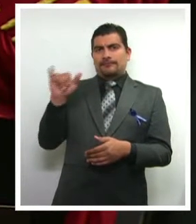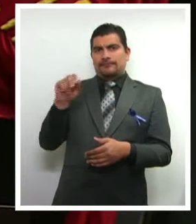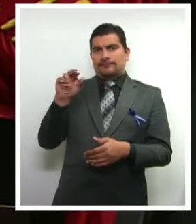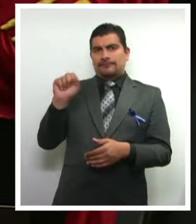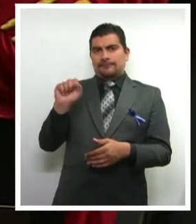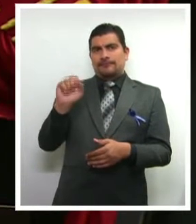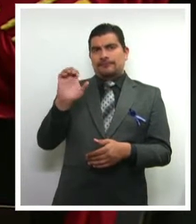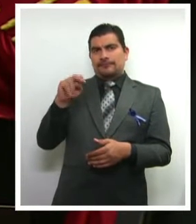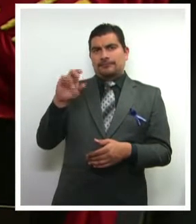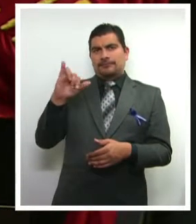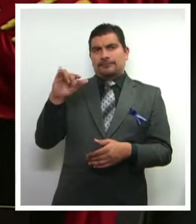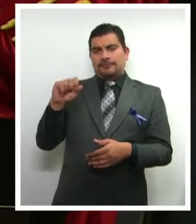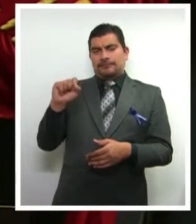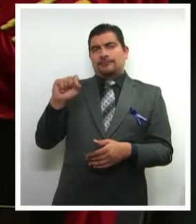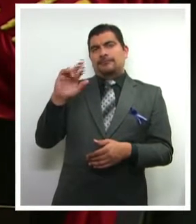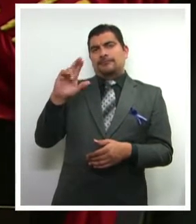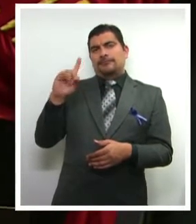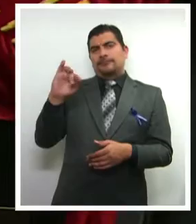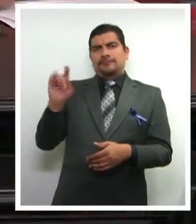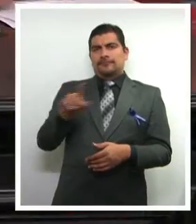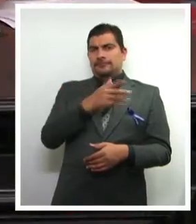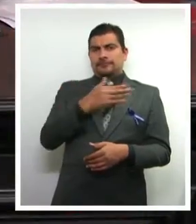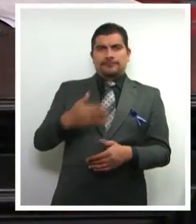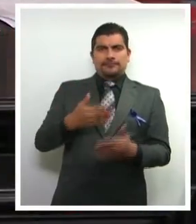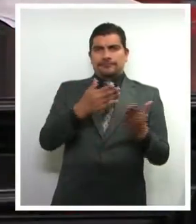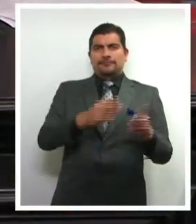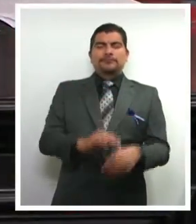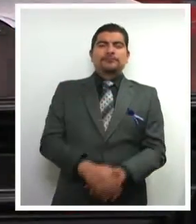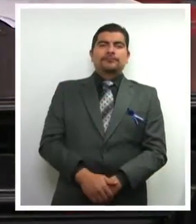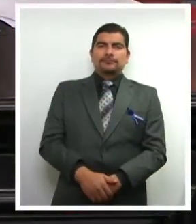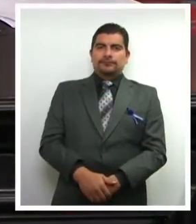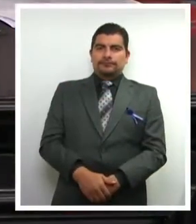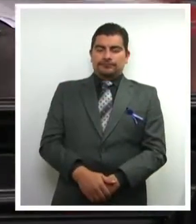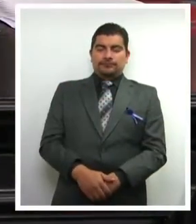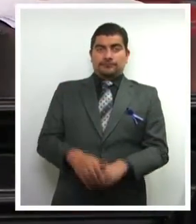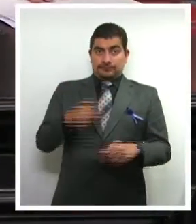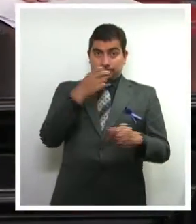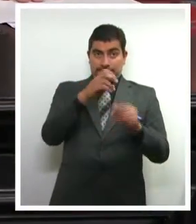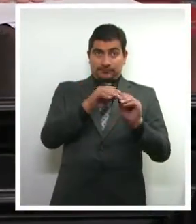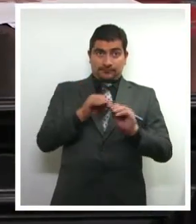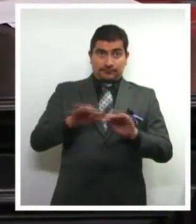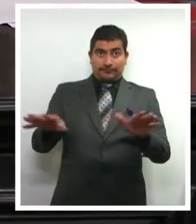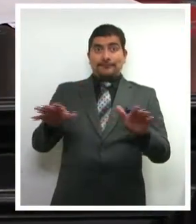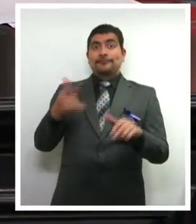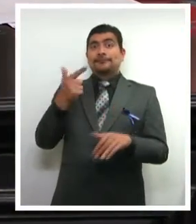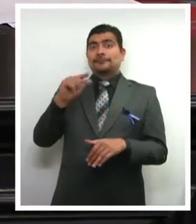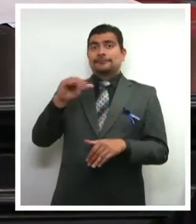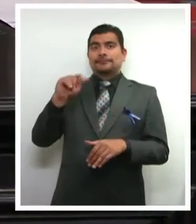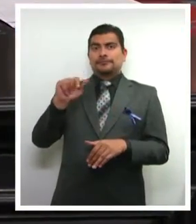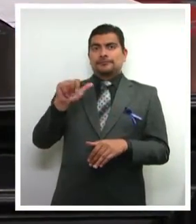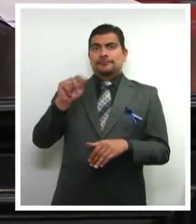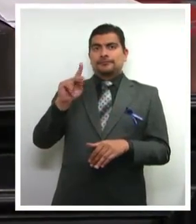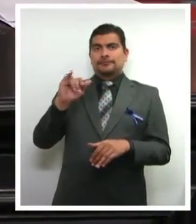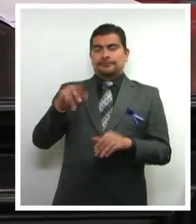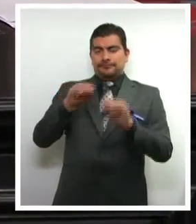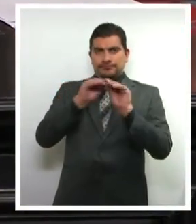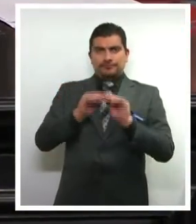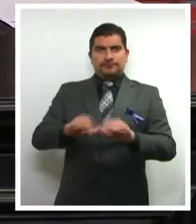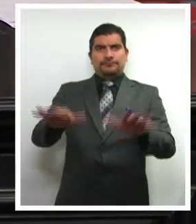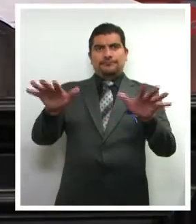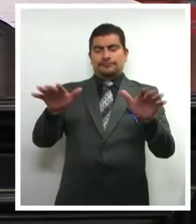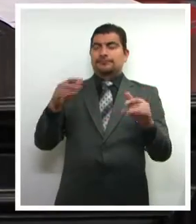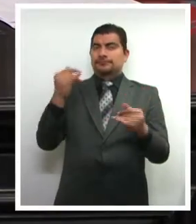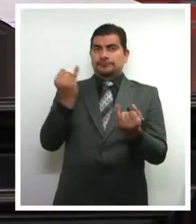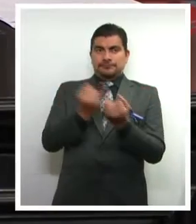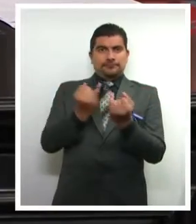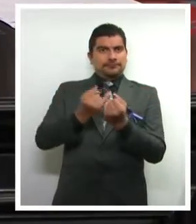Encinas Rodríguez, presidente. Publíquese en la Gaceta Parlamentaria. Como se han